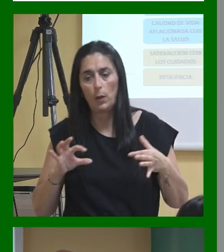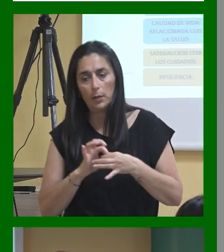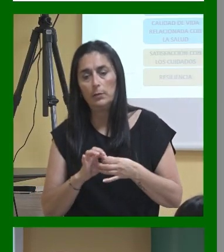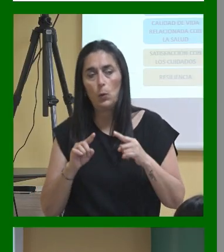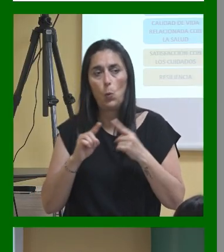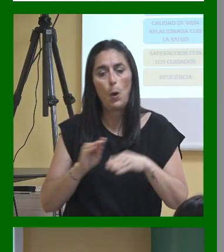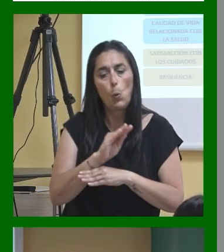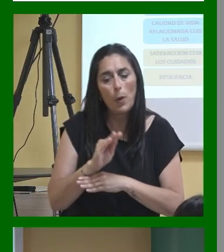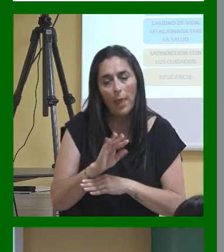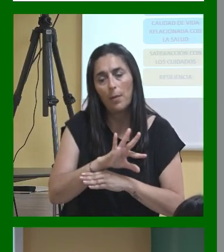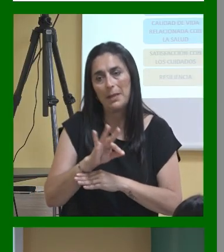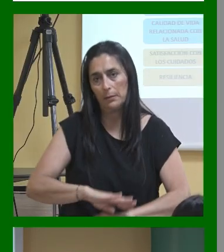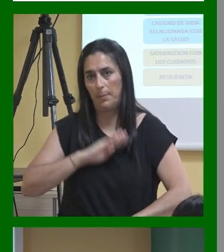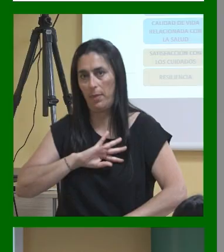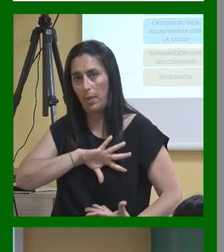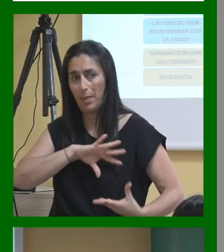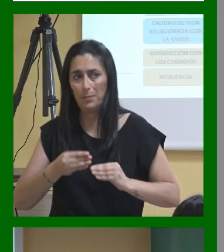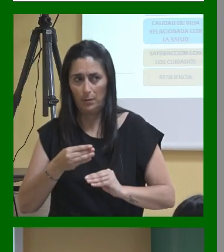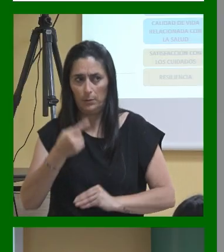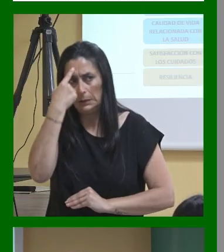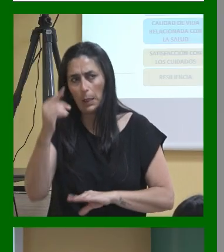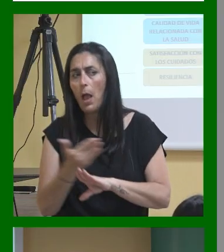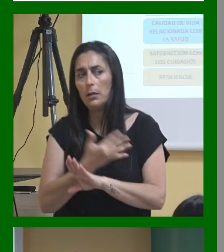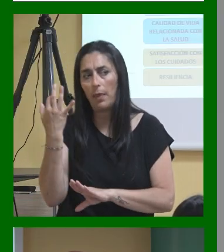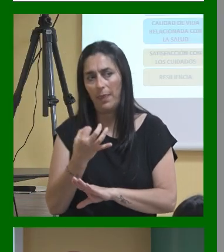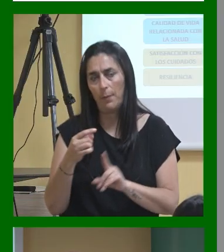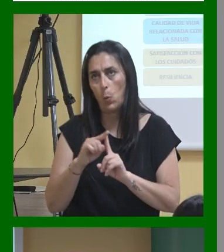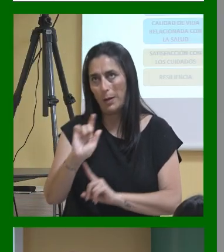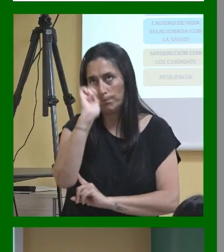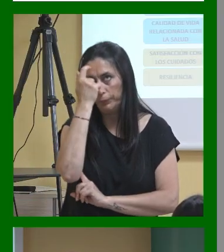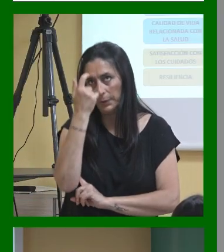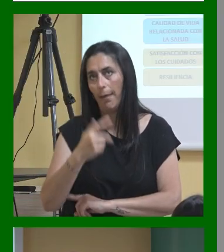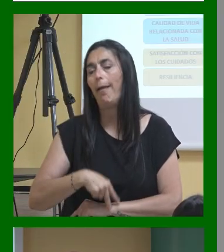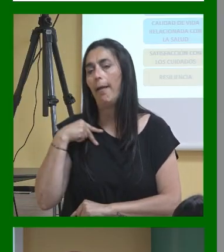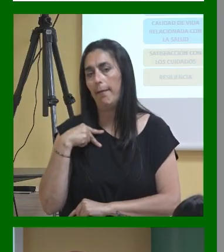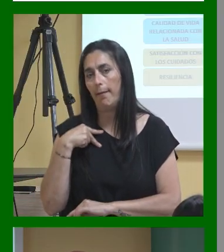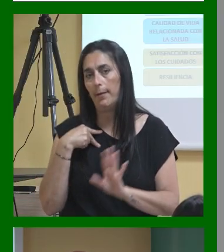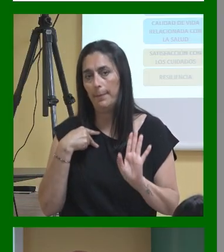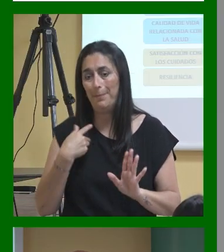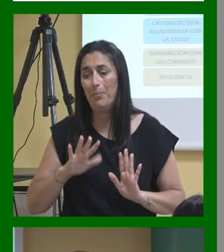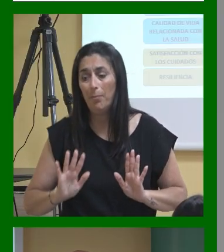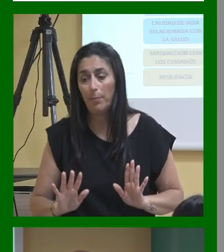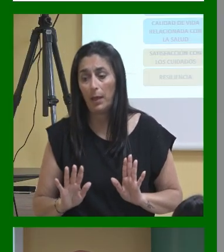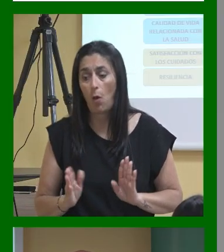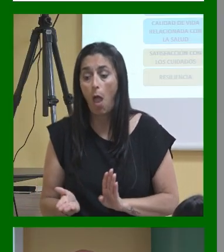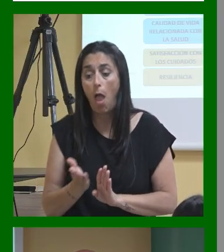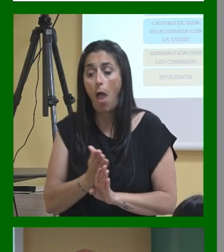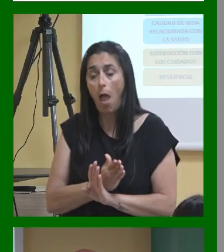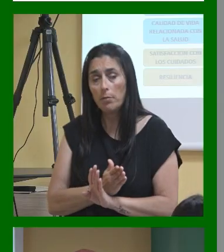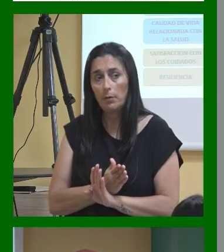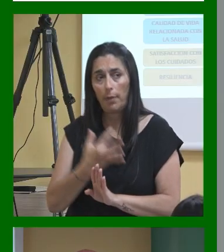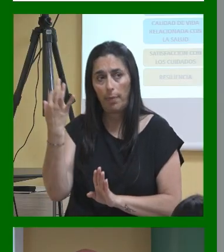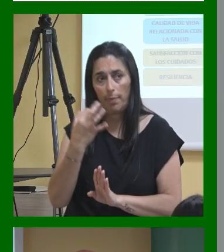y resiliencia. Esto es muy importante que los tengamos en cuenta como conceptos generales, pero luego siempre, repito, en diálogo, en